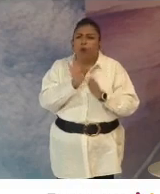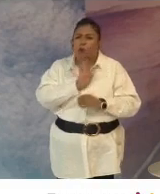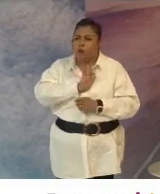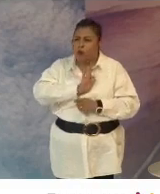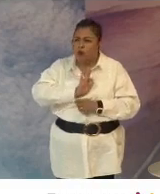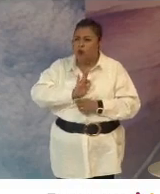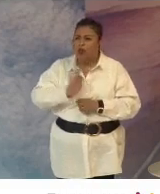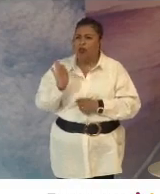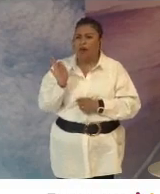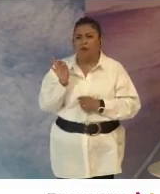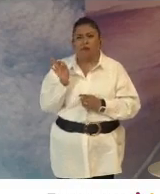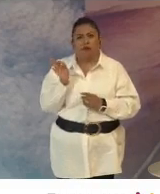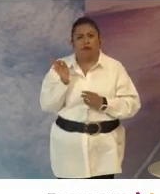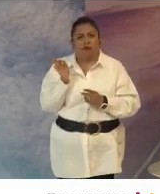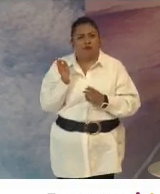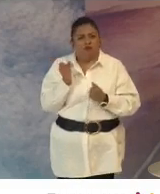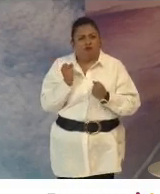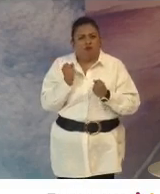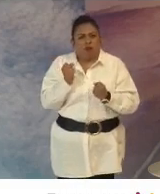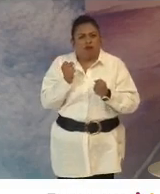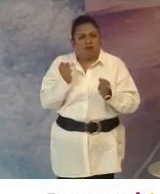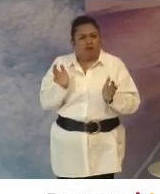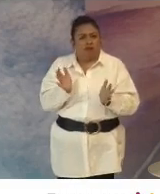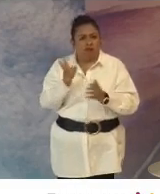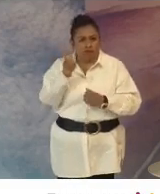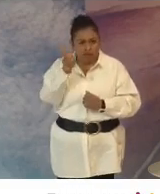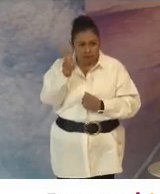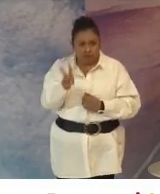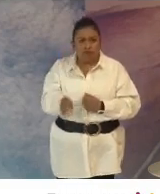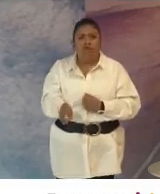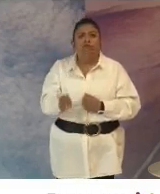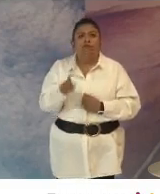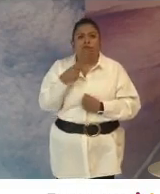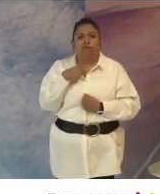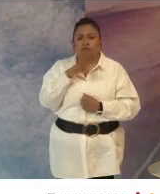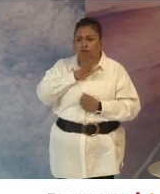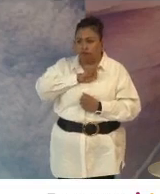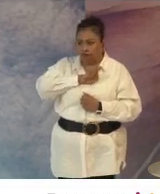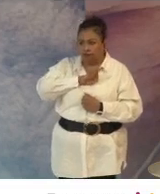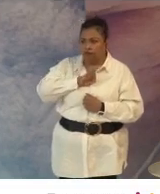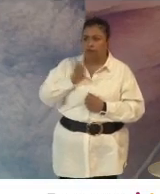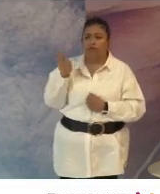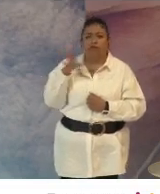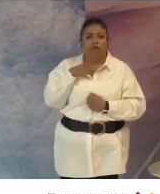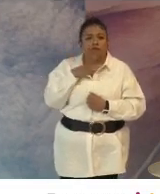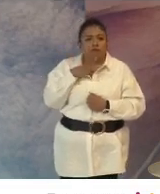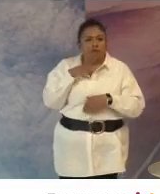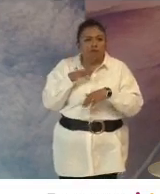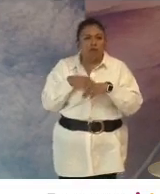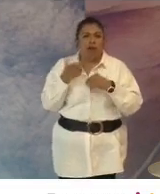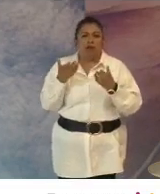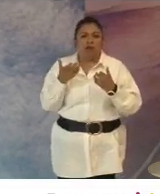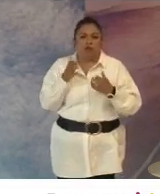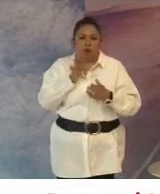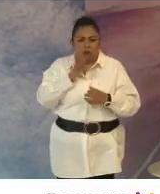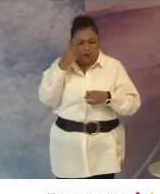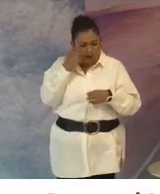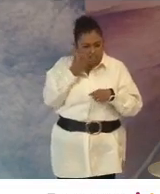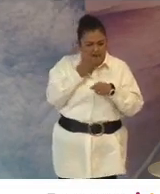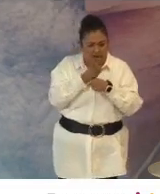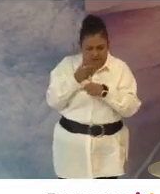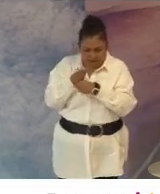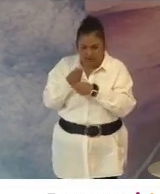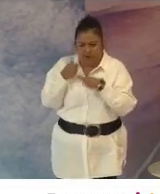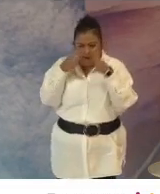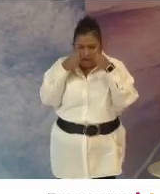activar este potencial de una manera que realmente nos permita tener más poder de agencia